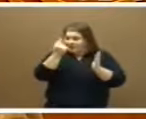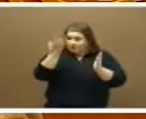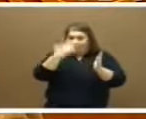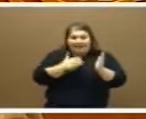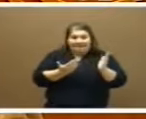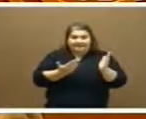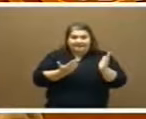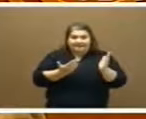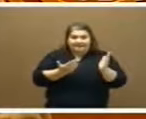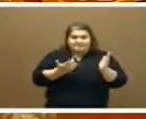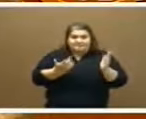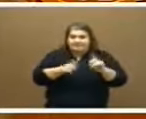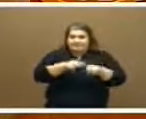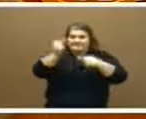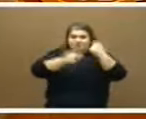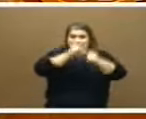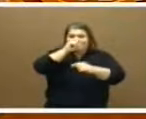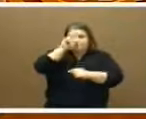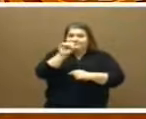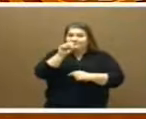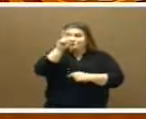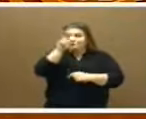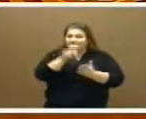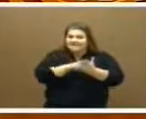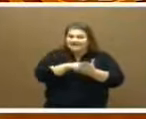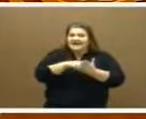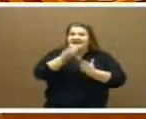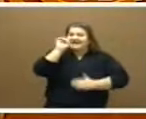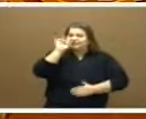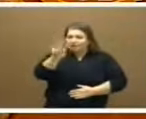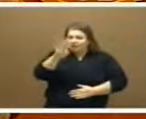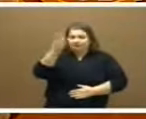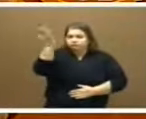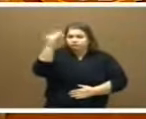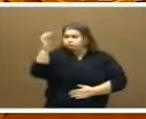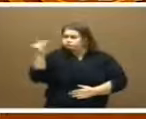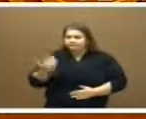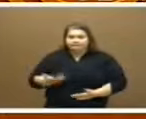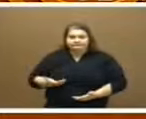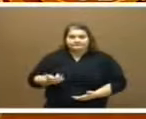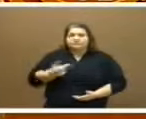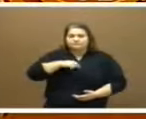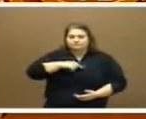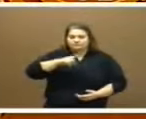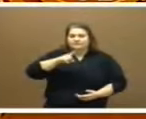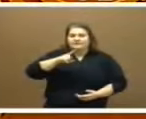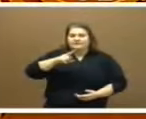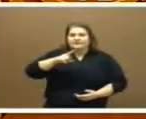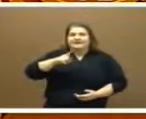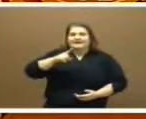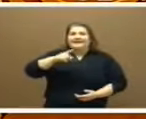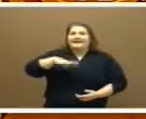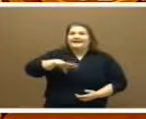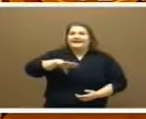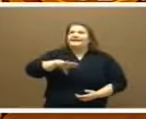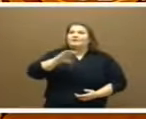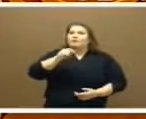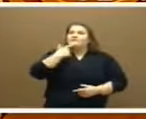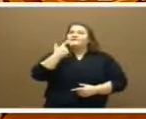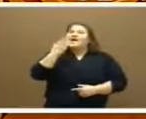que eso se pueda realizar en los presupuestos del 2014. Y además nosotros entendemos también que esto debe acordarse con los